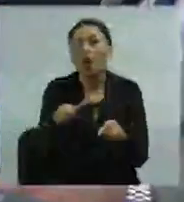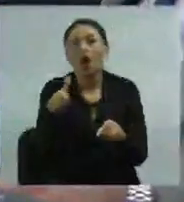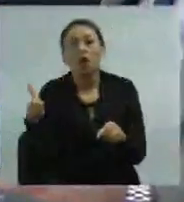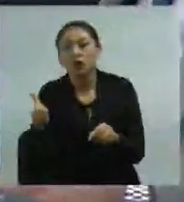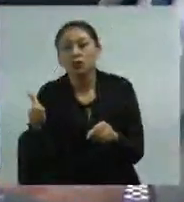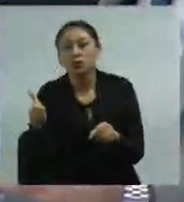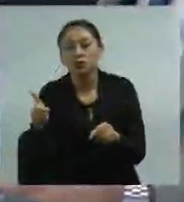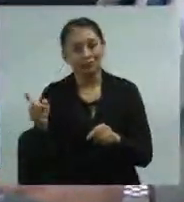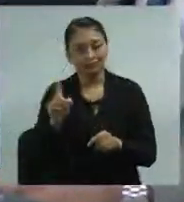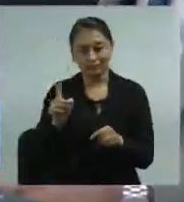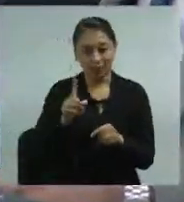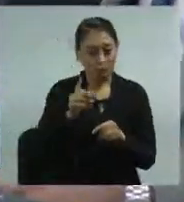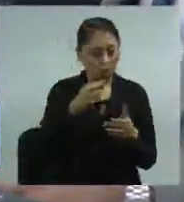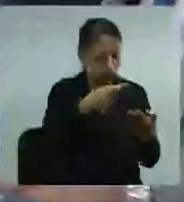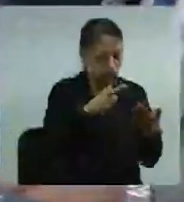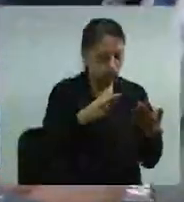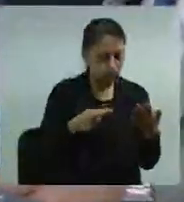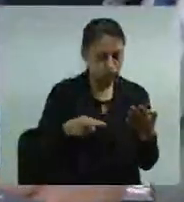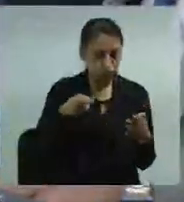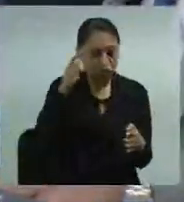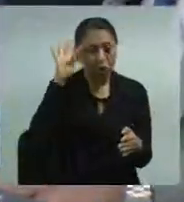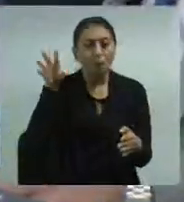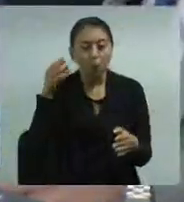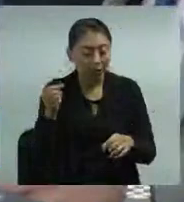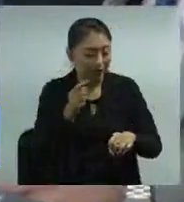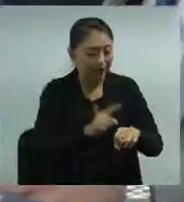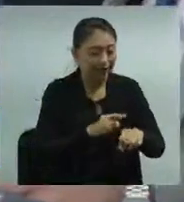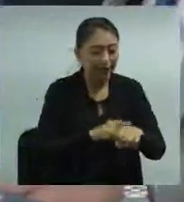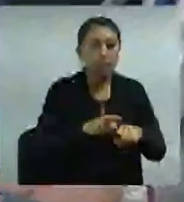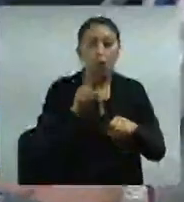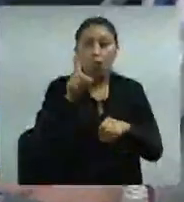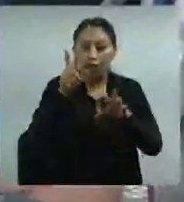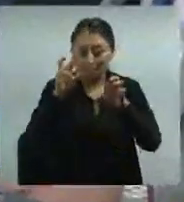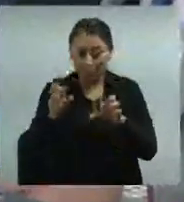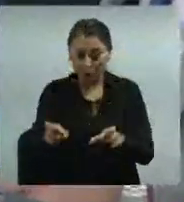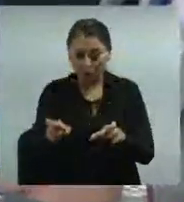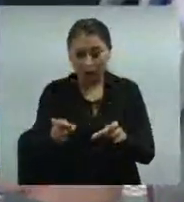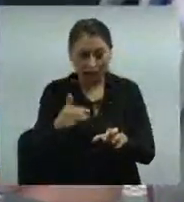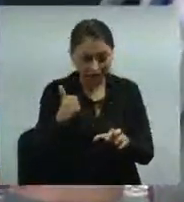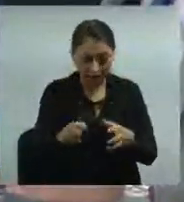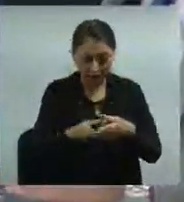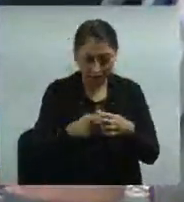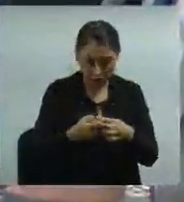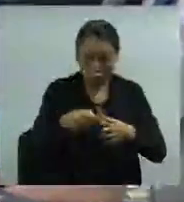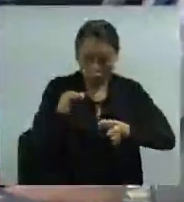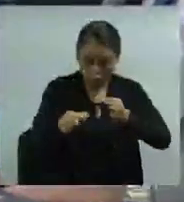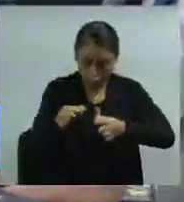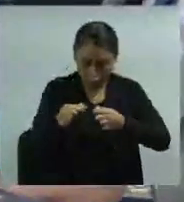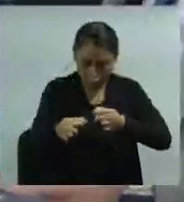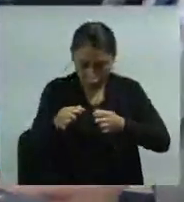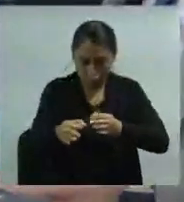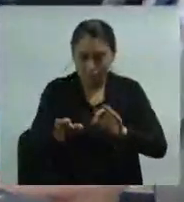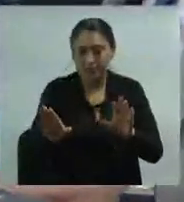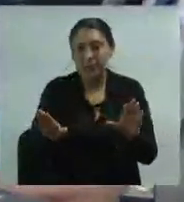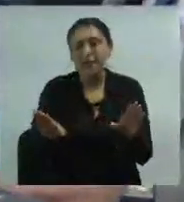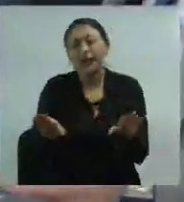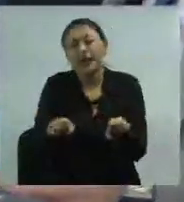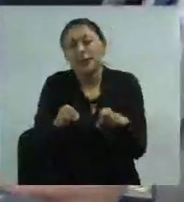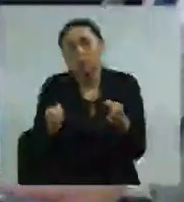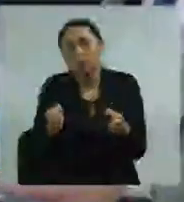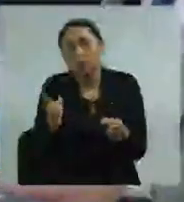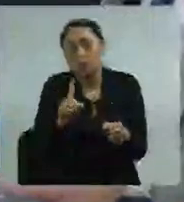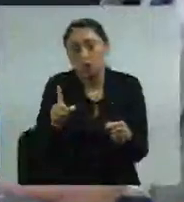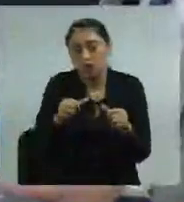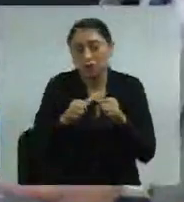se les califica a los jueces, porque en el momento mismo que una persona entra a ser juez, se inhabilita profesionalmente